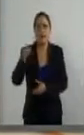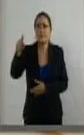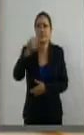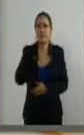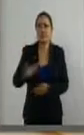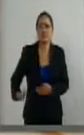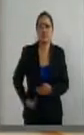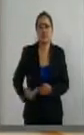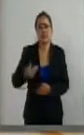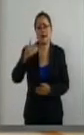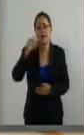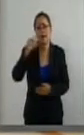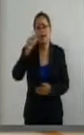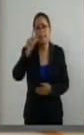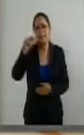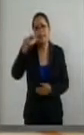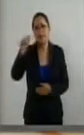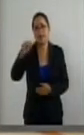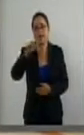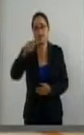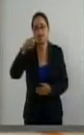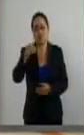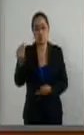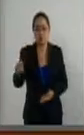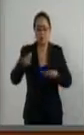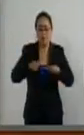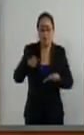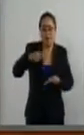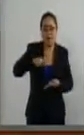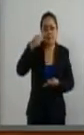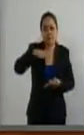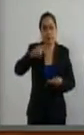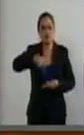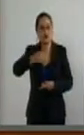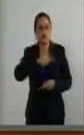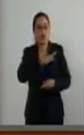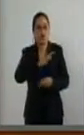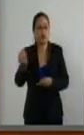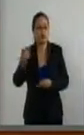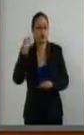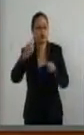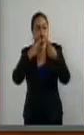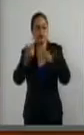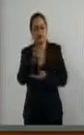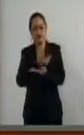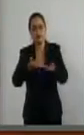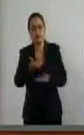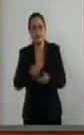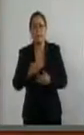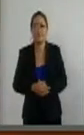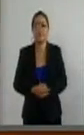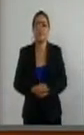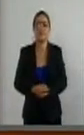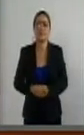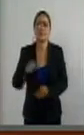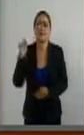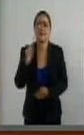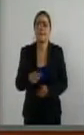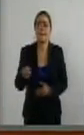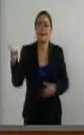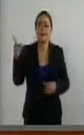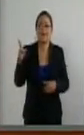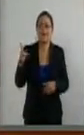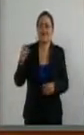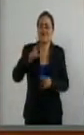Peña Nieto nos pusiera como Congreso a discutir y a debatir, sino que desde las horas terribles de la guerra